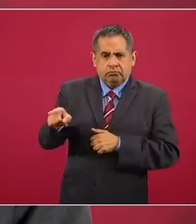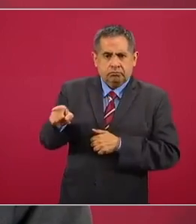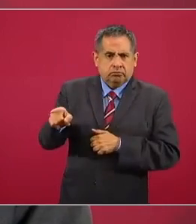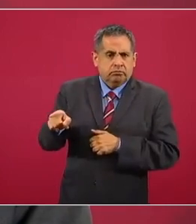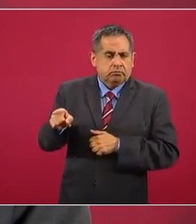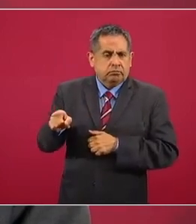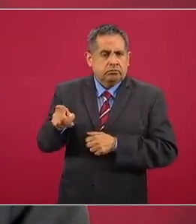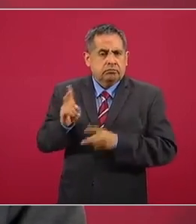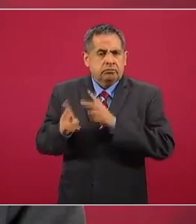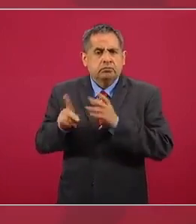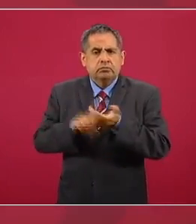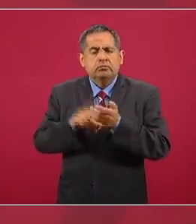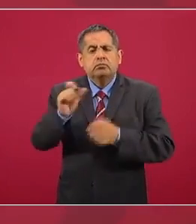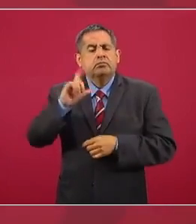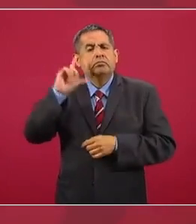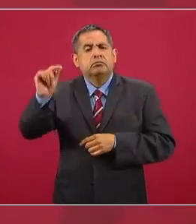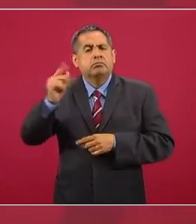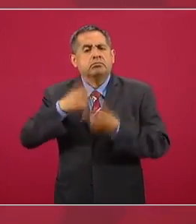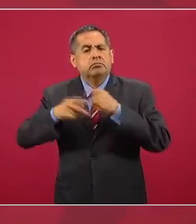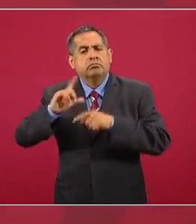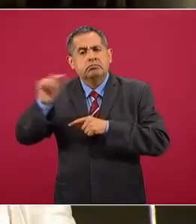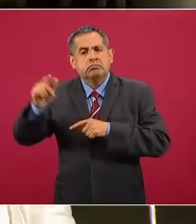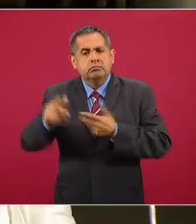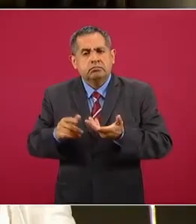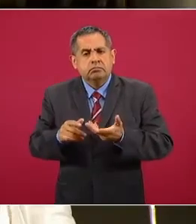pueda platicar. ¿Cuándo te regresas?